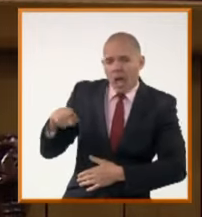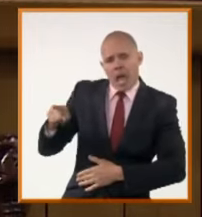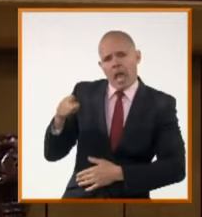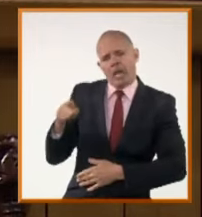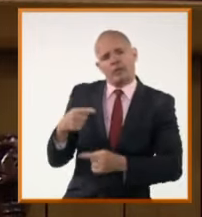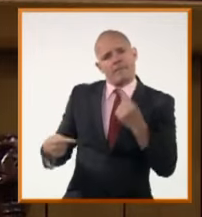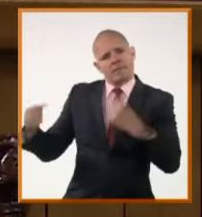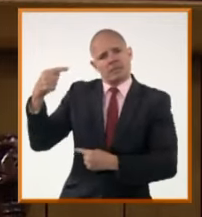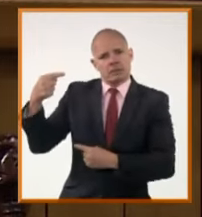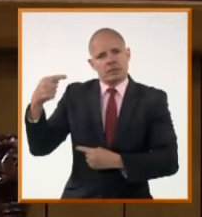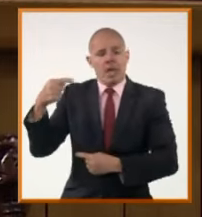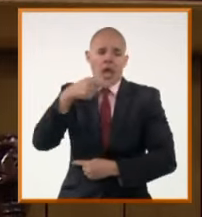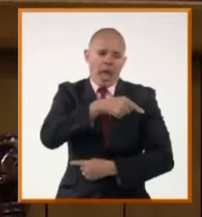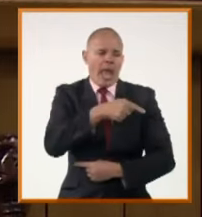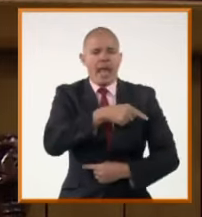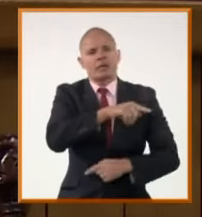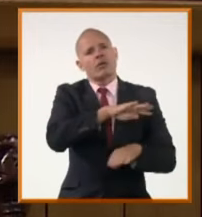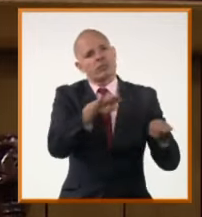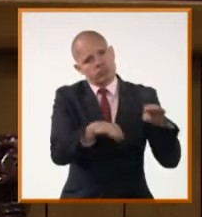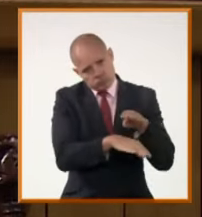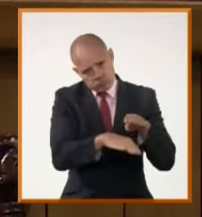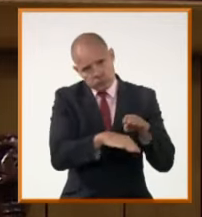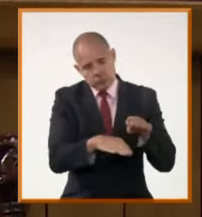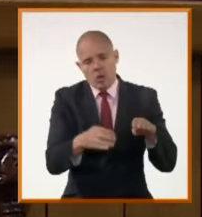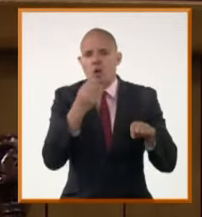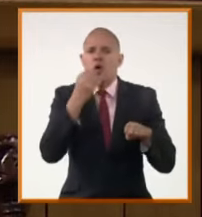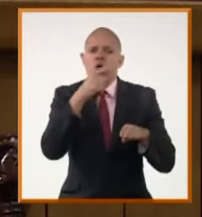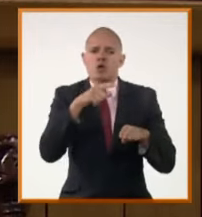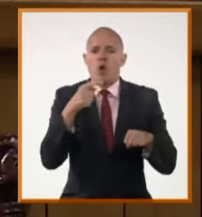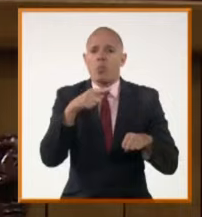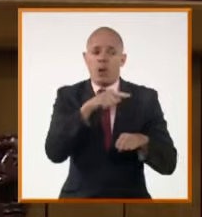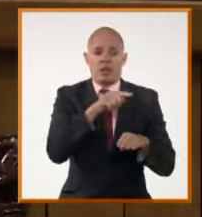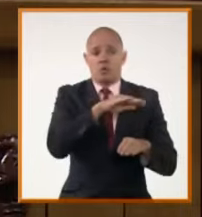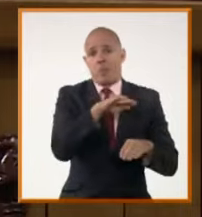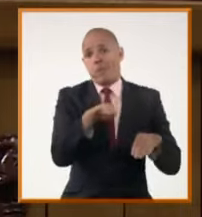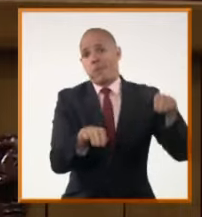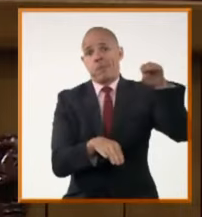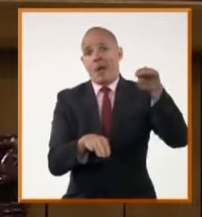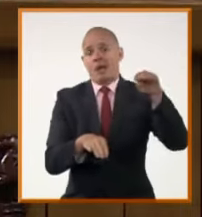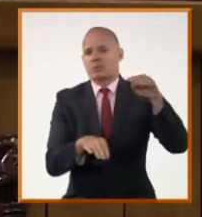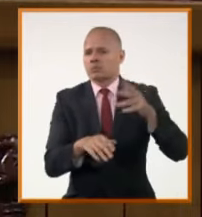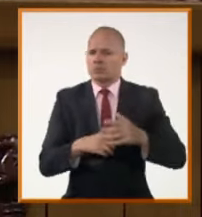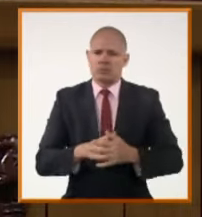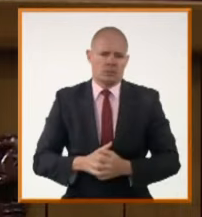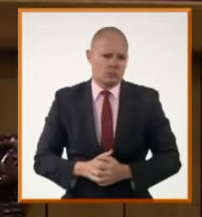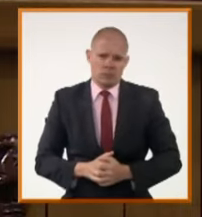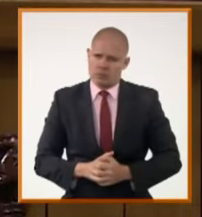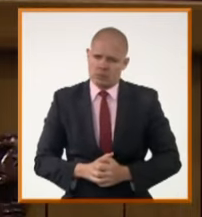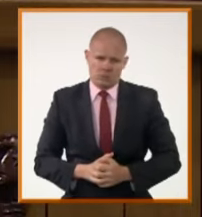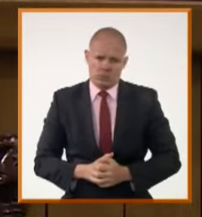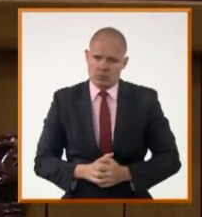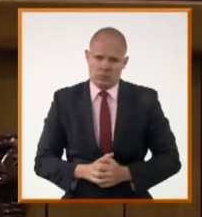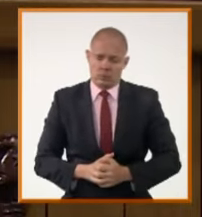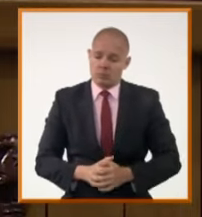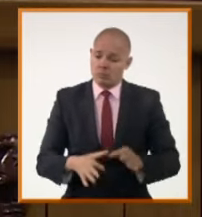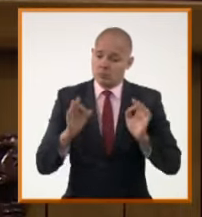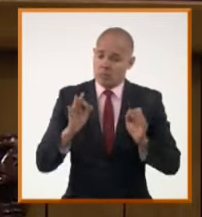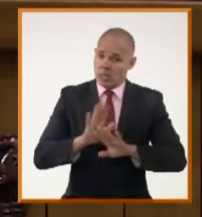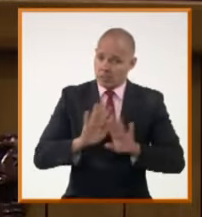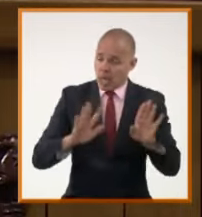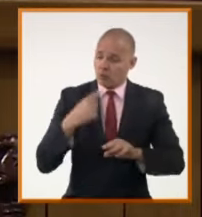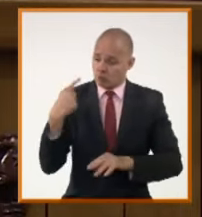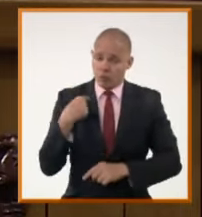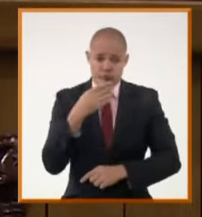actores, que tiene que ser un complemento. Pero el colmo de los colmos, y en visita que hemos hecho también el compañero